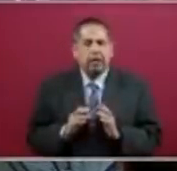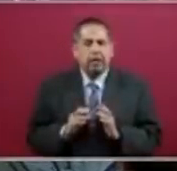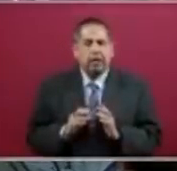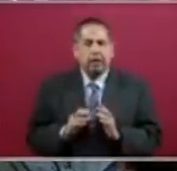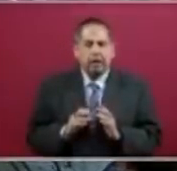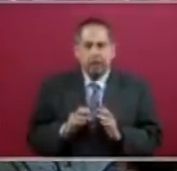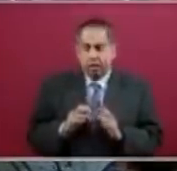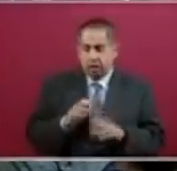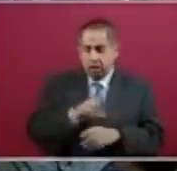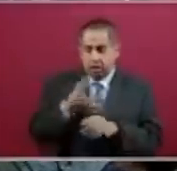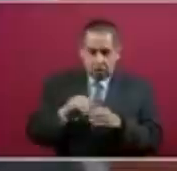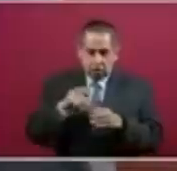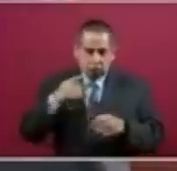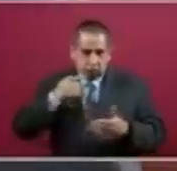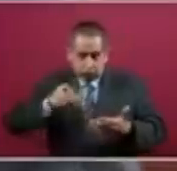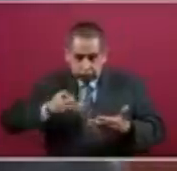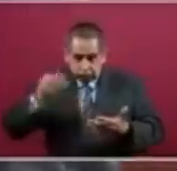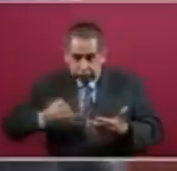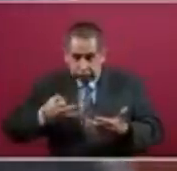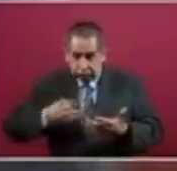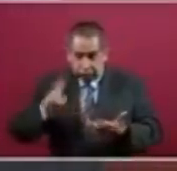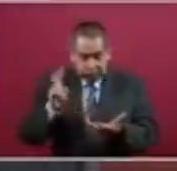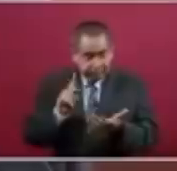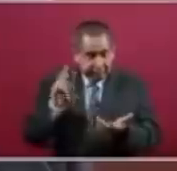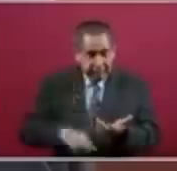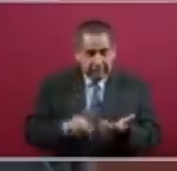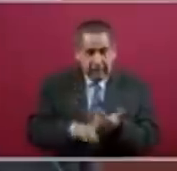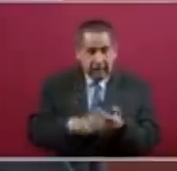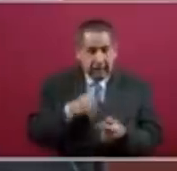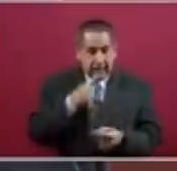una vez que se constate de que es cierto,